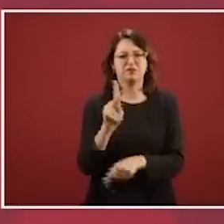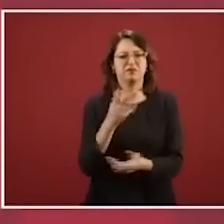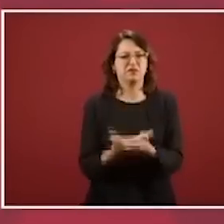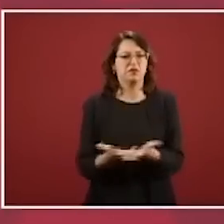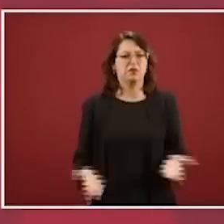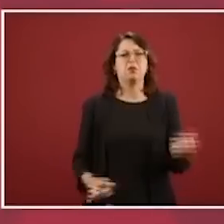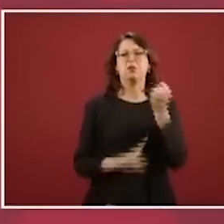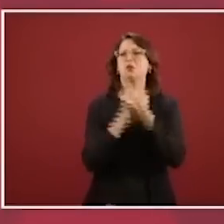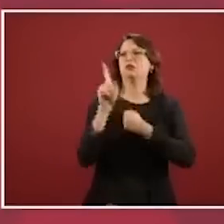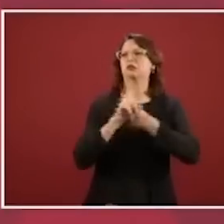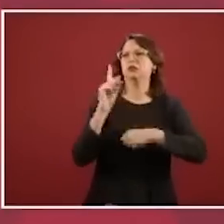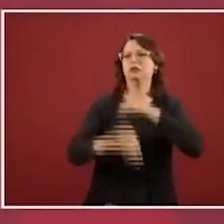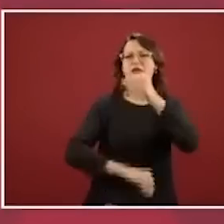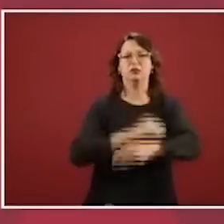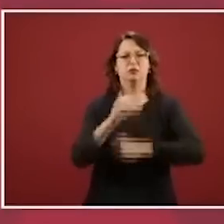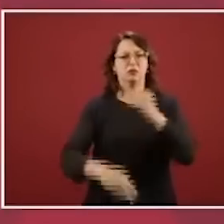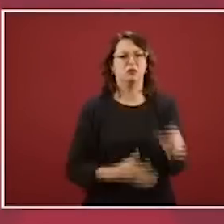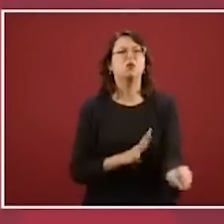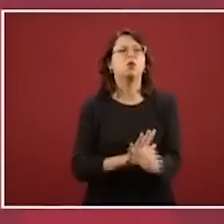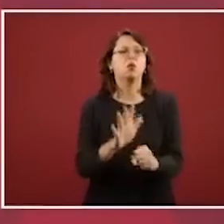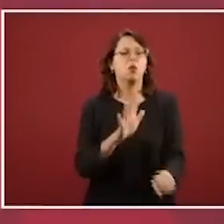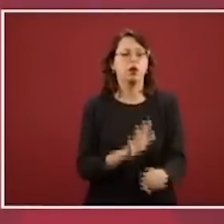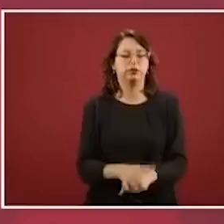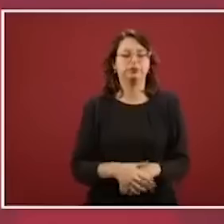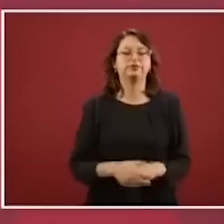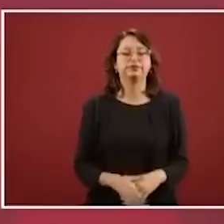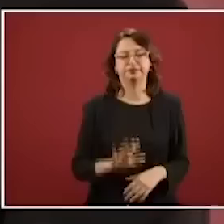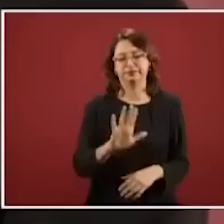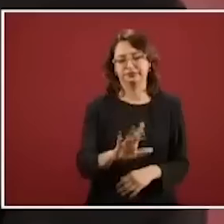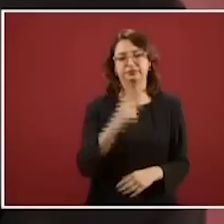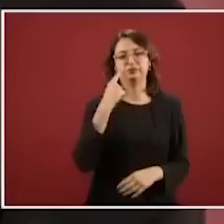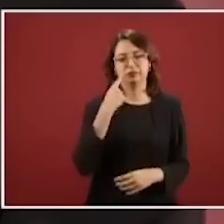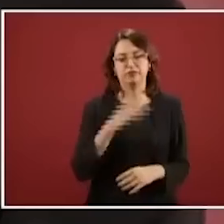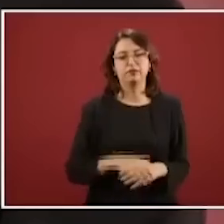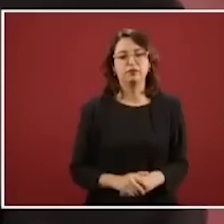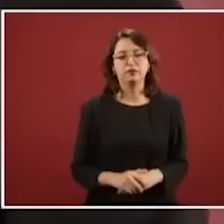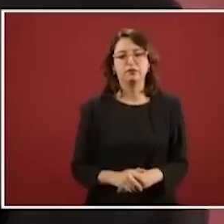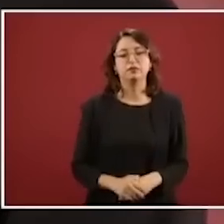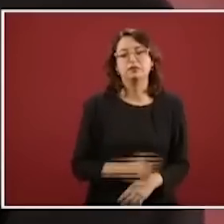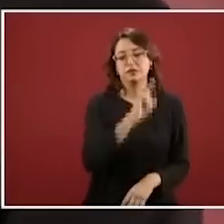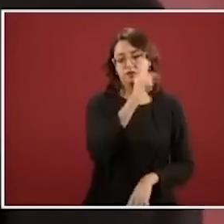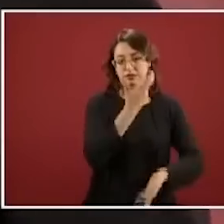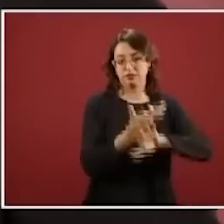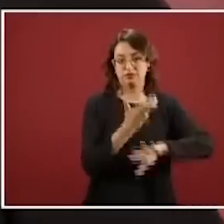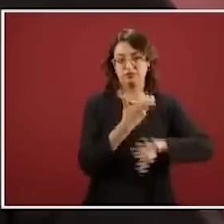El debate está en lo siguiente. El sistema norteamericano, jurídico